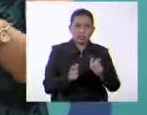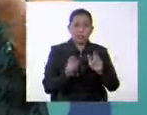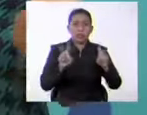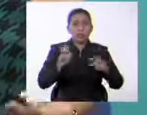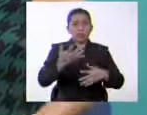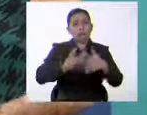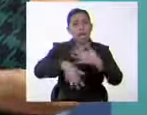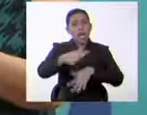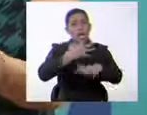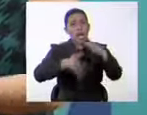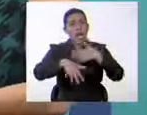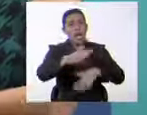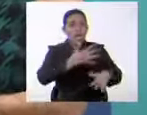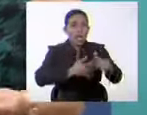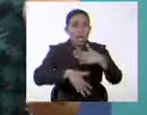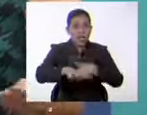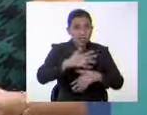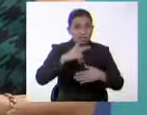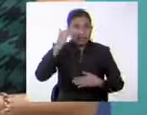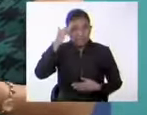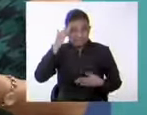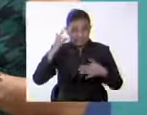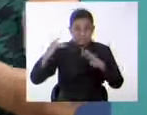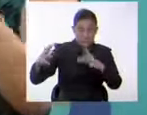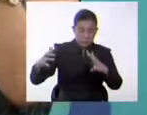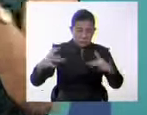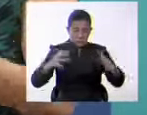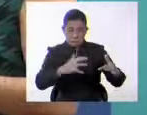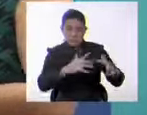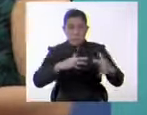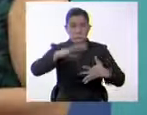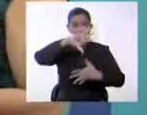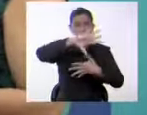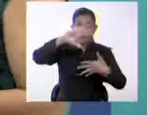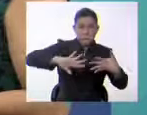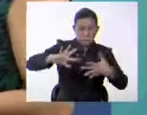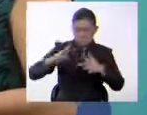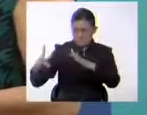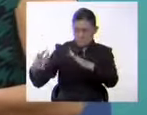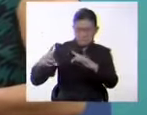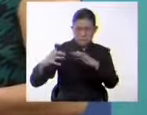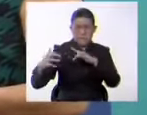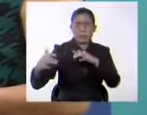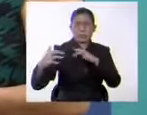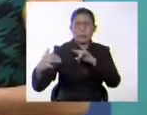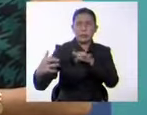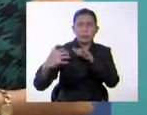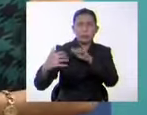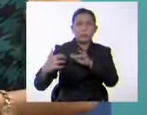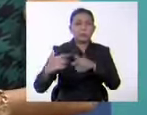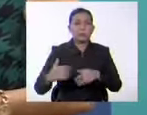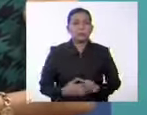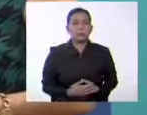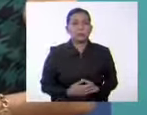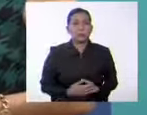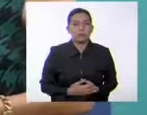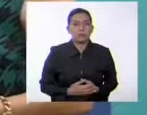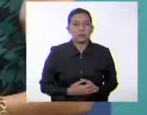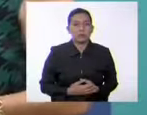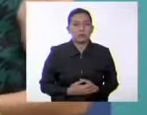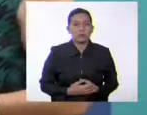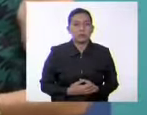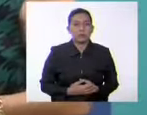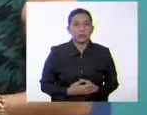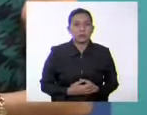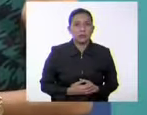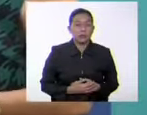que el Atlántico fue el campo de batalla entre estas potencias de aquel momento, ¿verdad? La formación, en